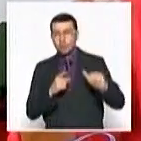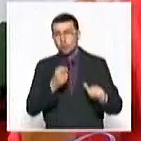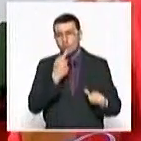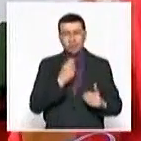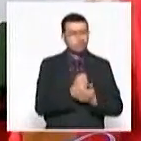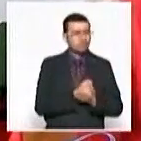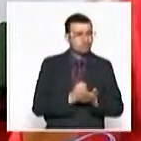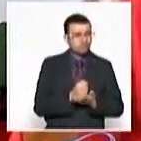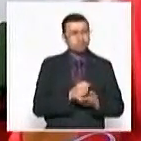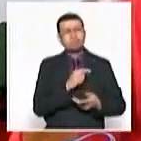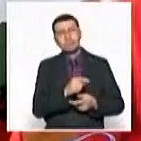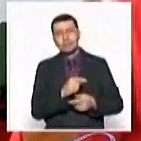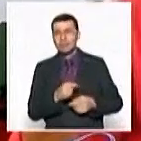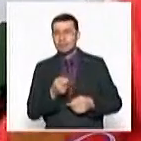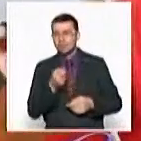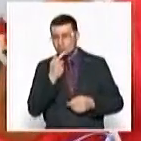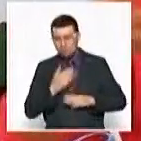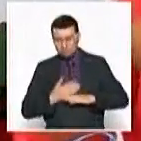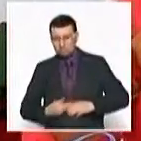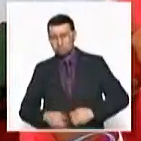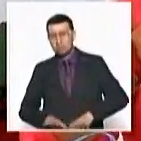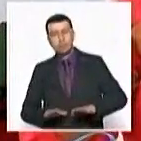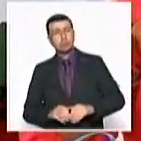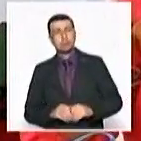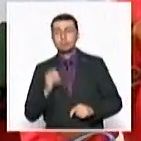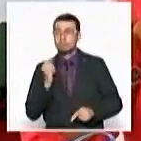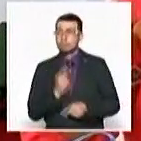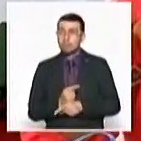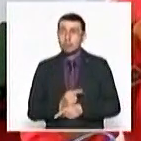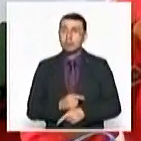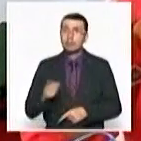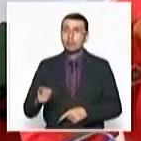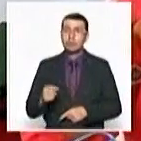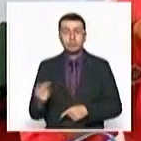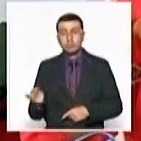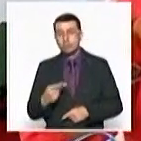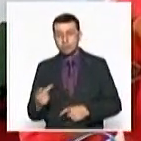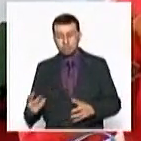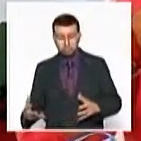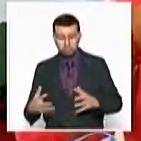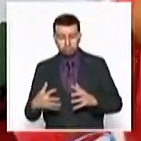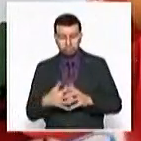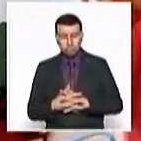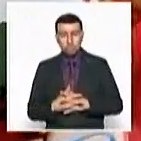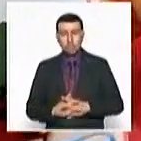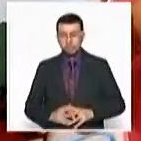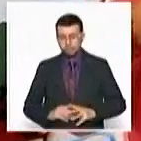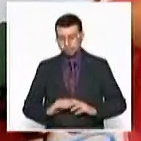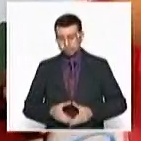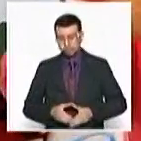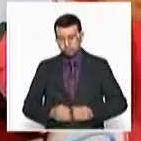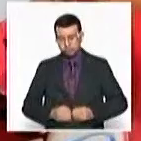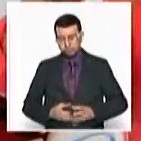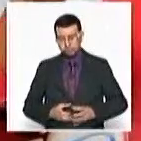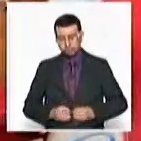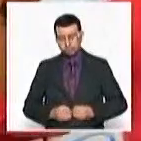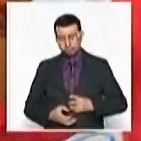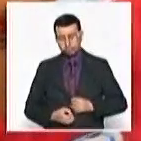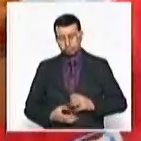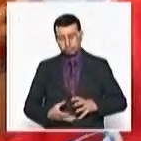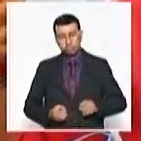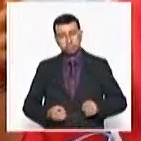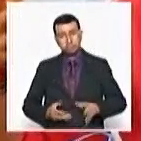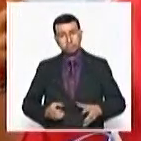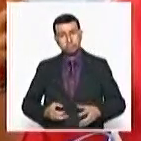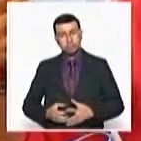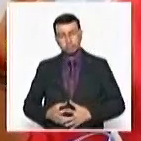medicamentos, tomó unos anticonceptivos, mil cosas, y quedaron esas dos células junticas. Cuando empiezan a duplicarse en esas células, se va formando un